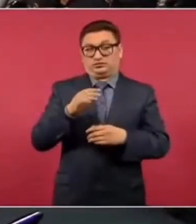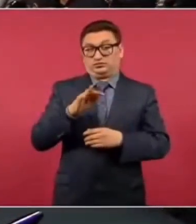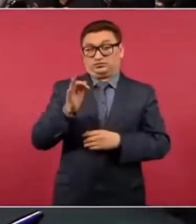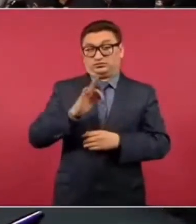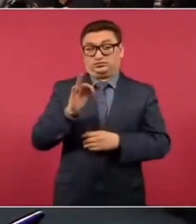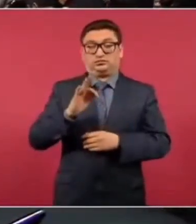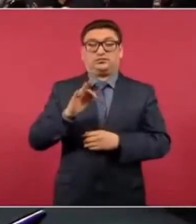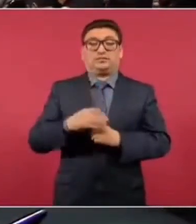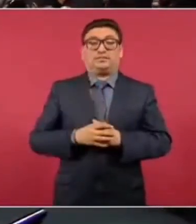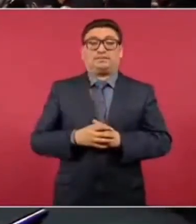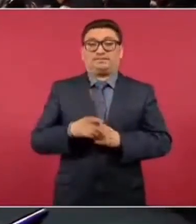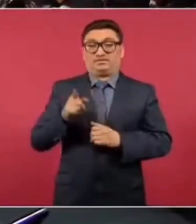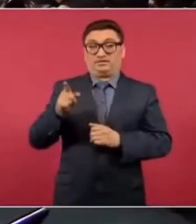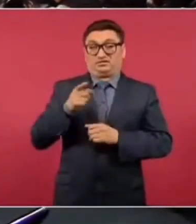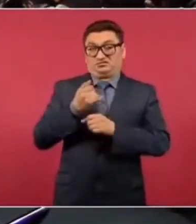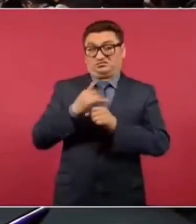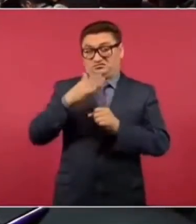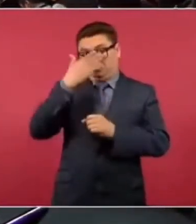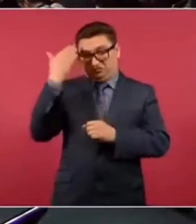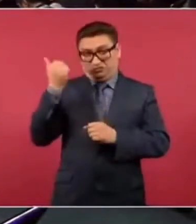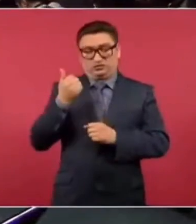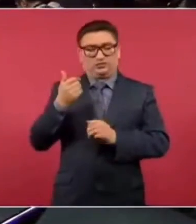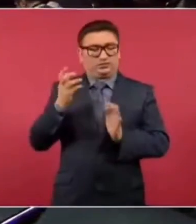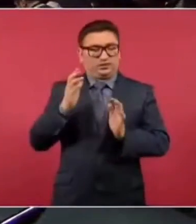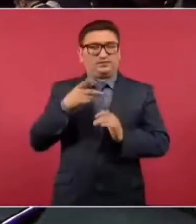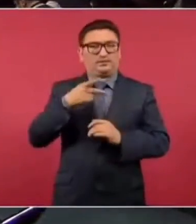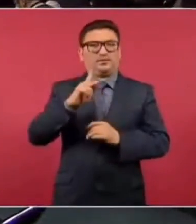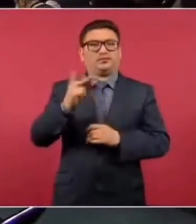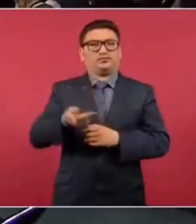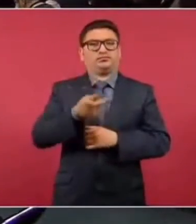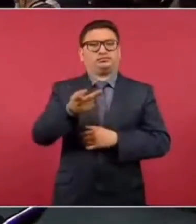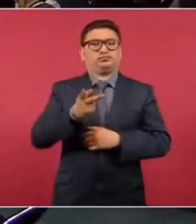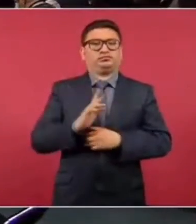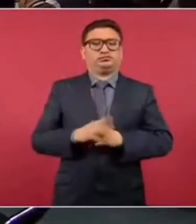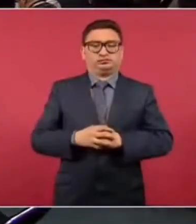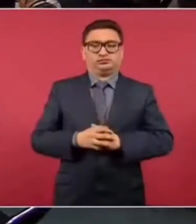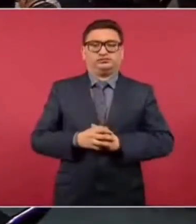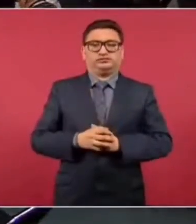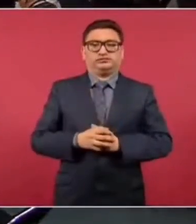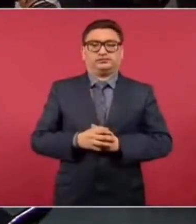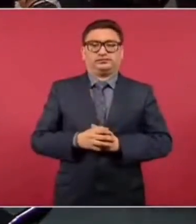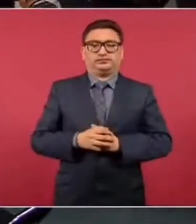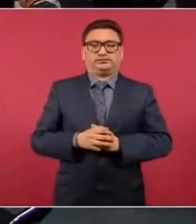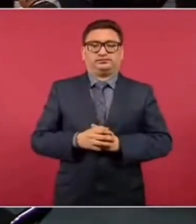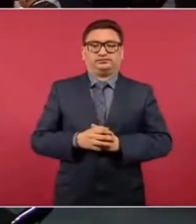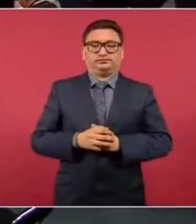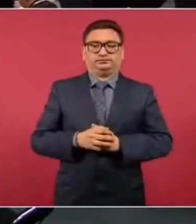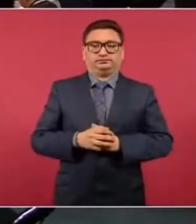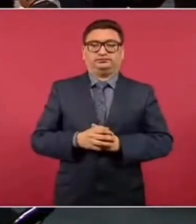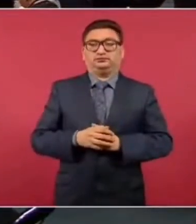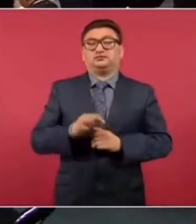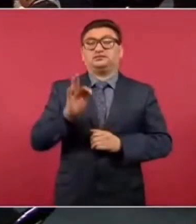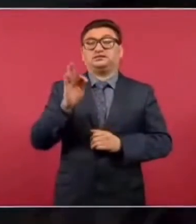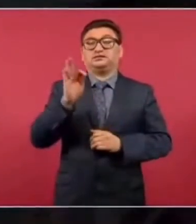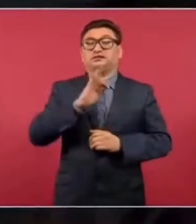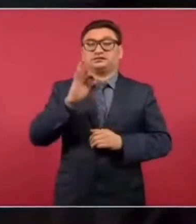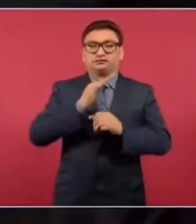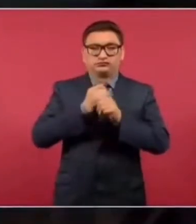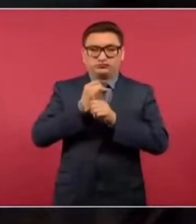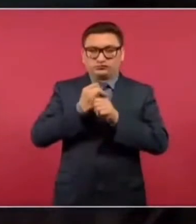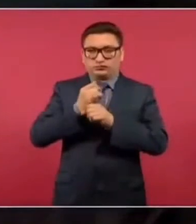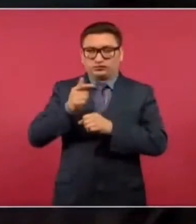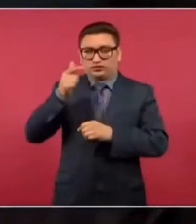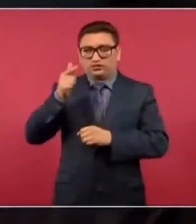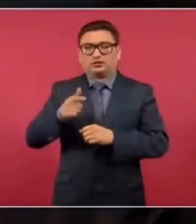es inocente de los mismos. Preguntarle, presidente, si se diera el caso de que no